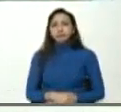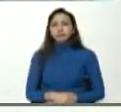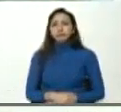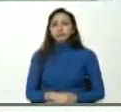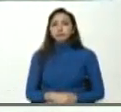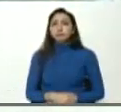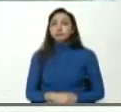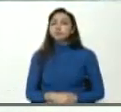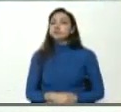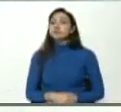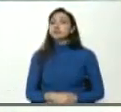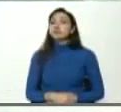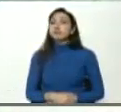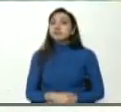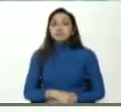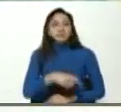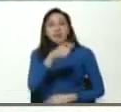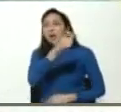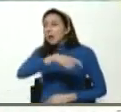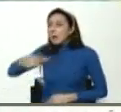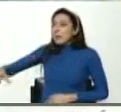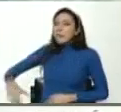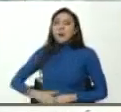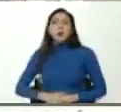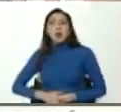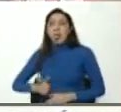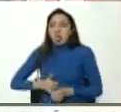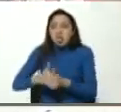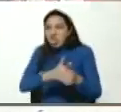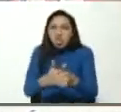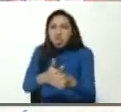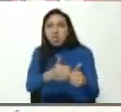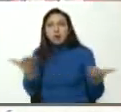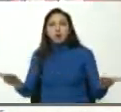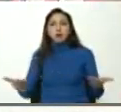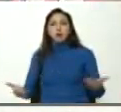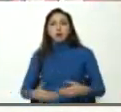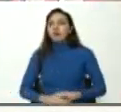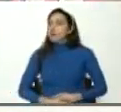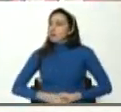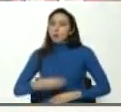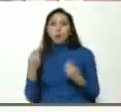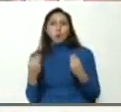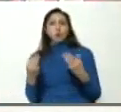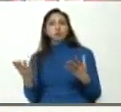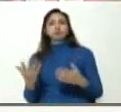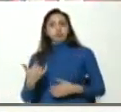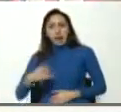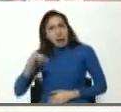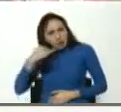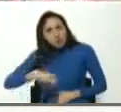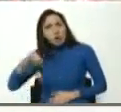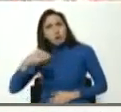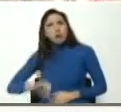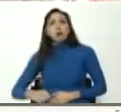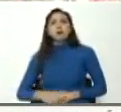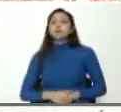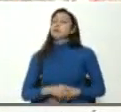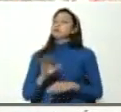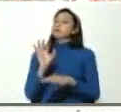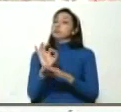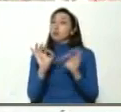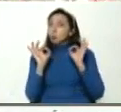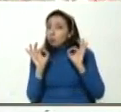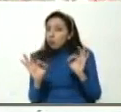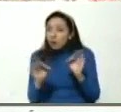4 jalamecates que nos faltan sobran los a la meca te sobran cuídense de los